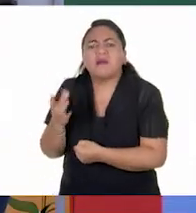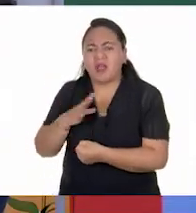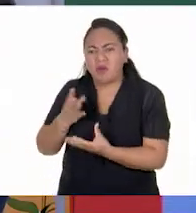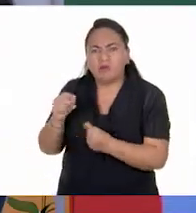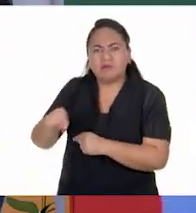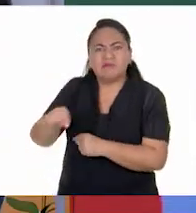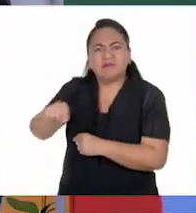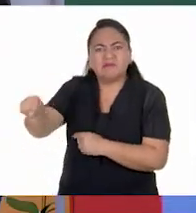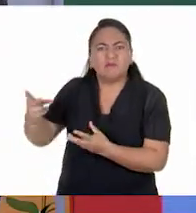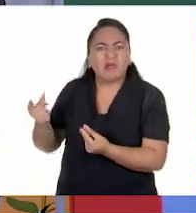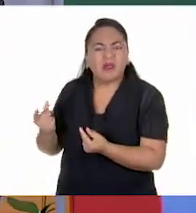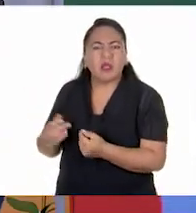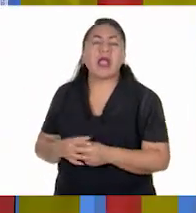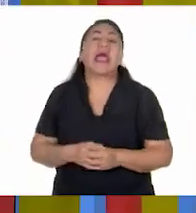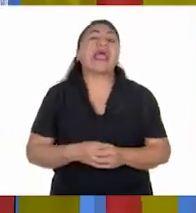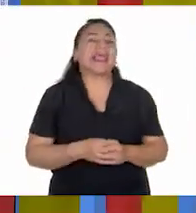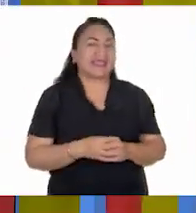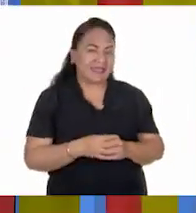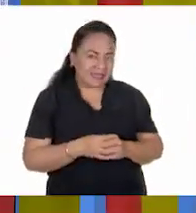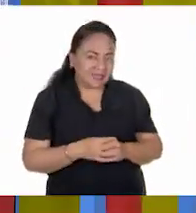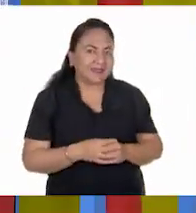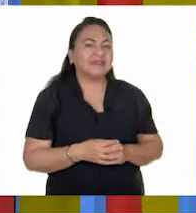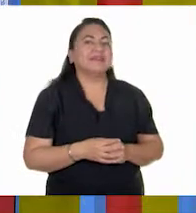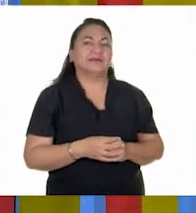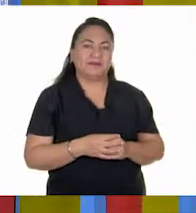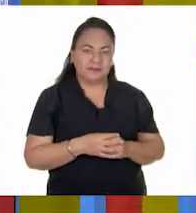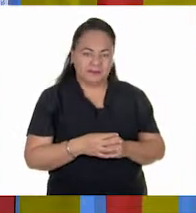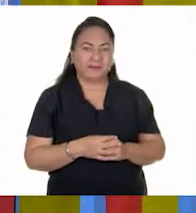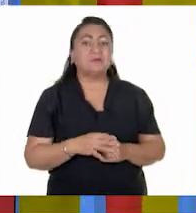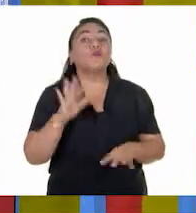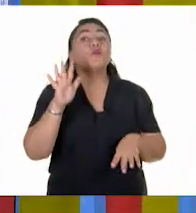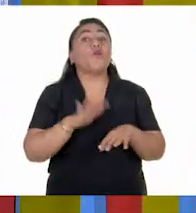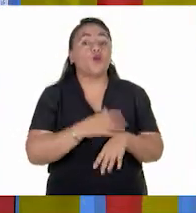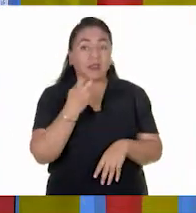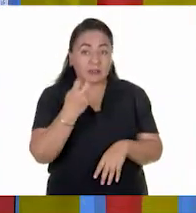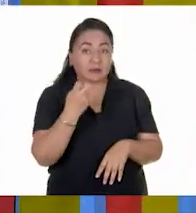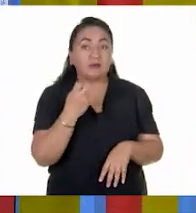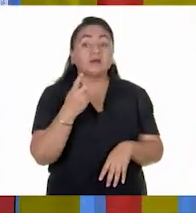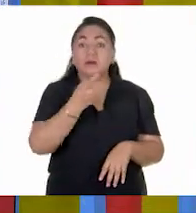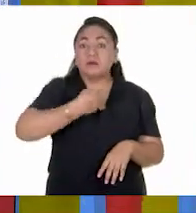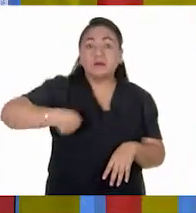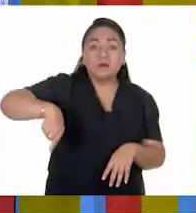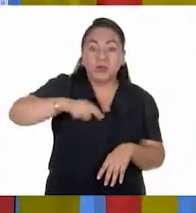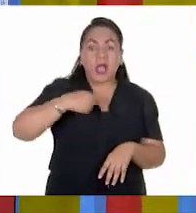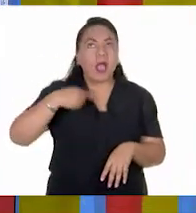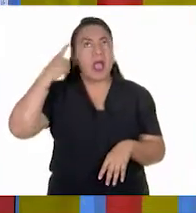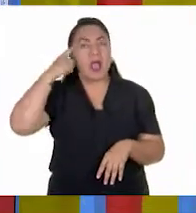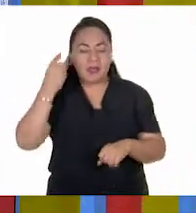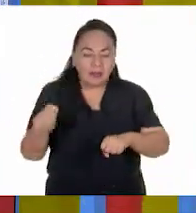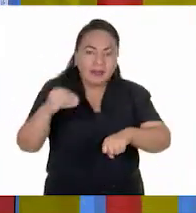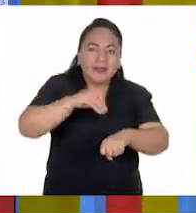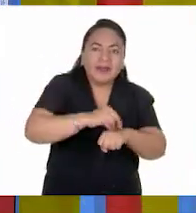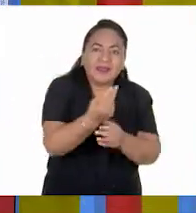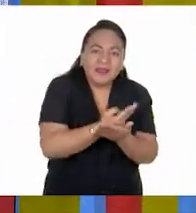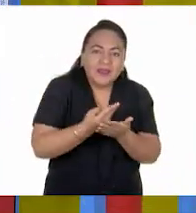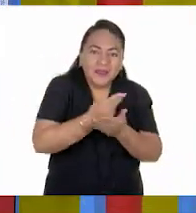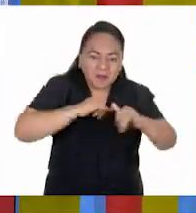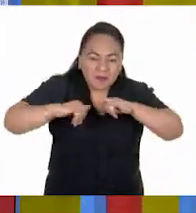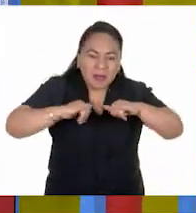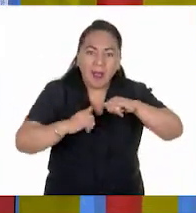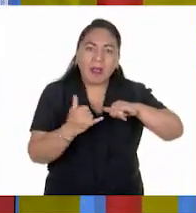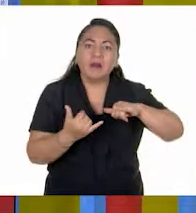varios. Exactamente, Pili. Por esa razón, nosotros no podemos poner lugares de